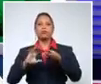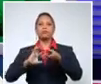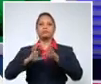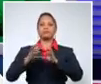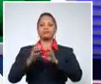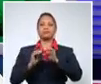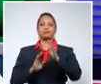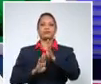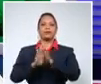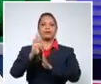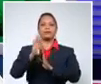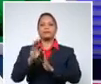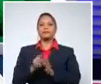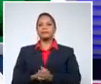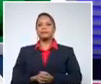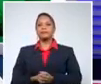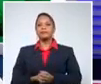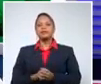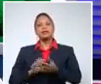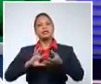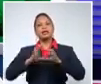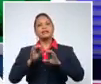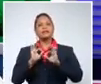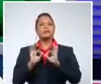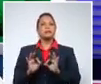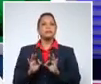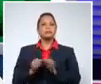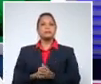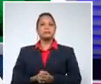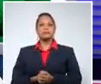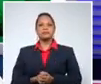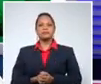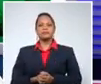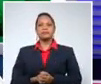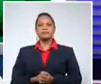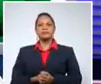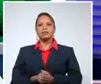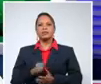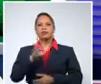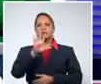epidemiológica. De esta forma, de los